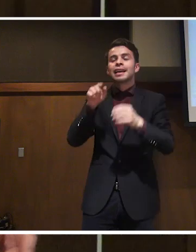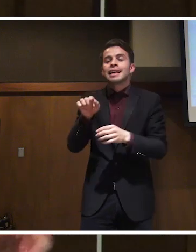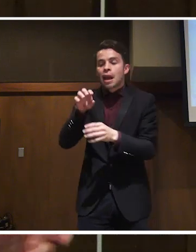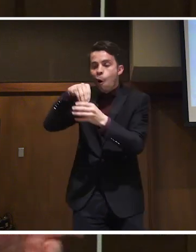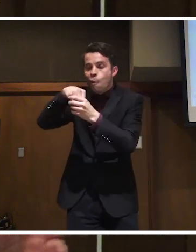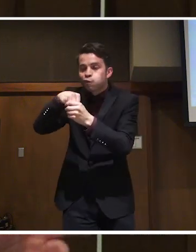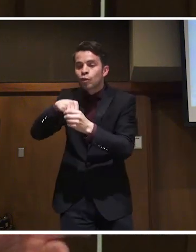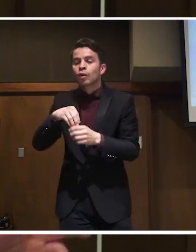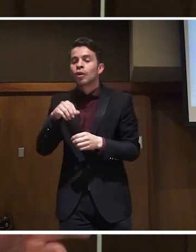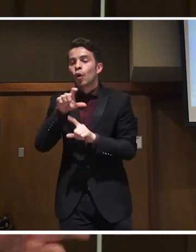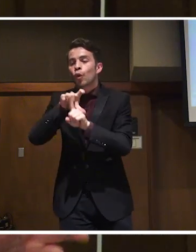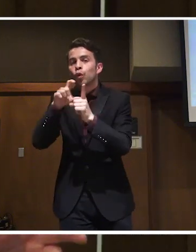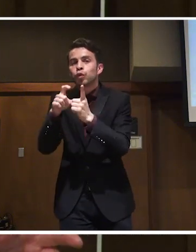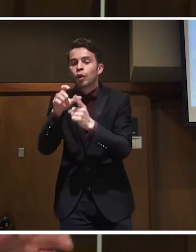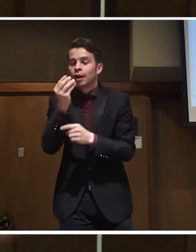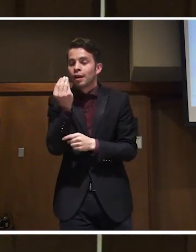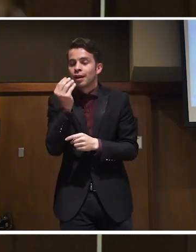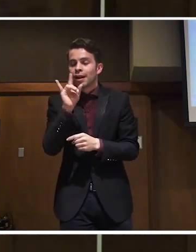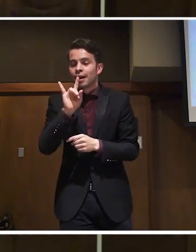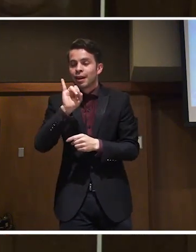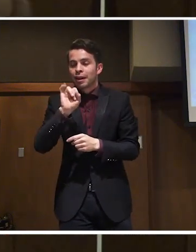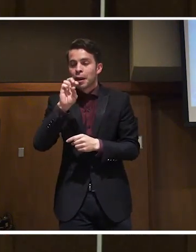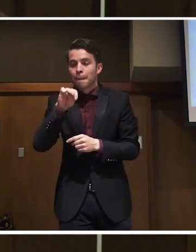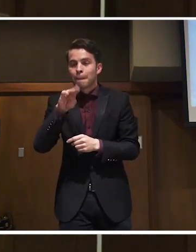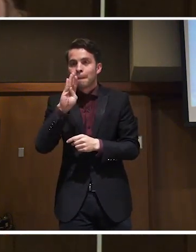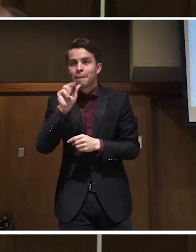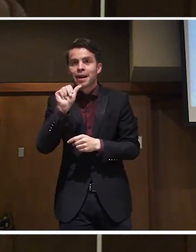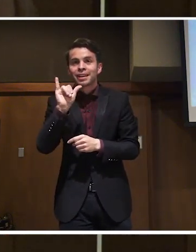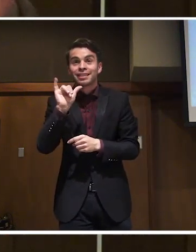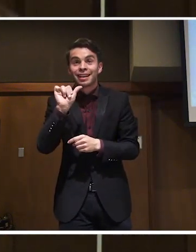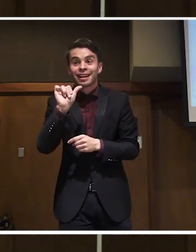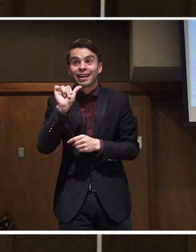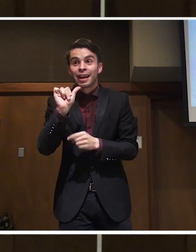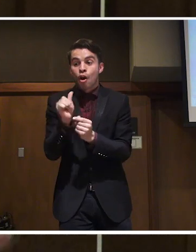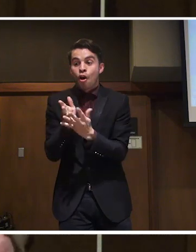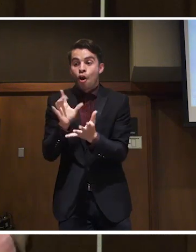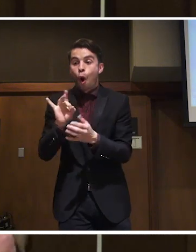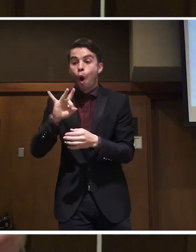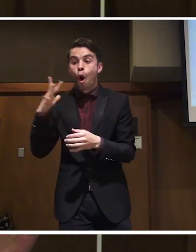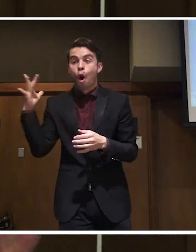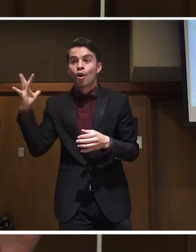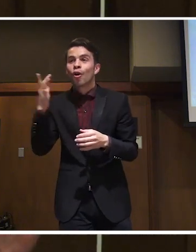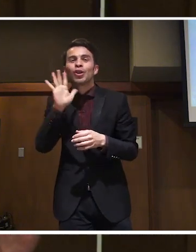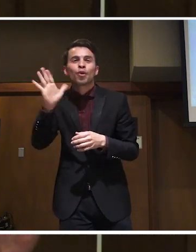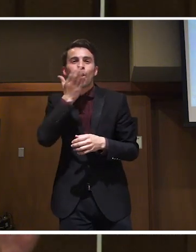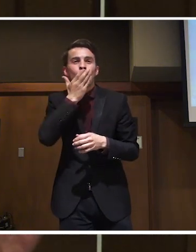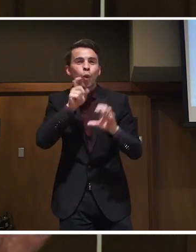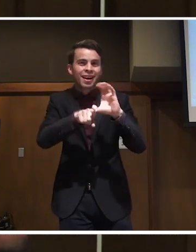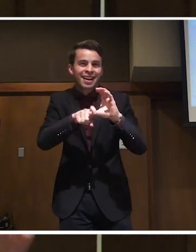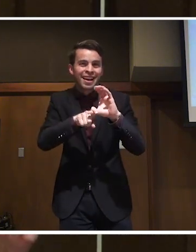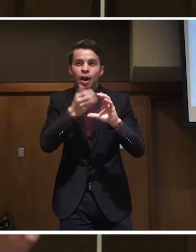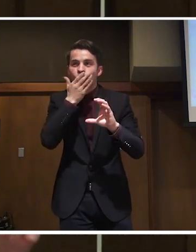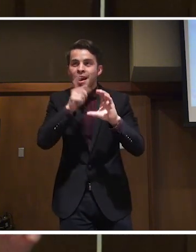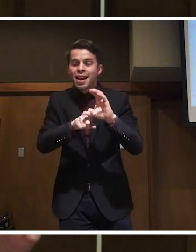como agradecimiento, porque ella le había dicho en una discusión muy difícil que la Guajira era colombiana básicamente y no venezolana, y